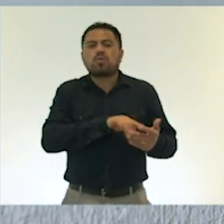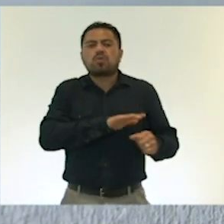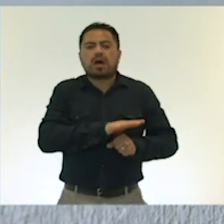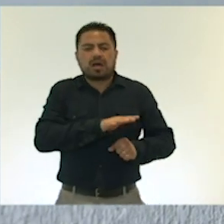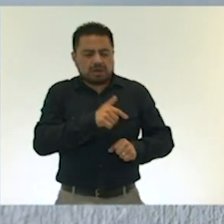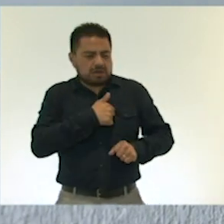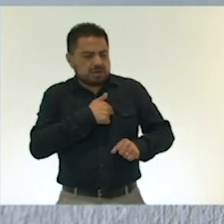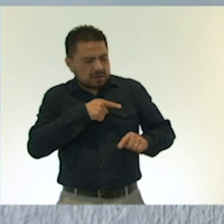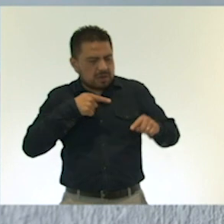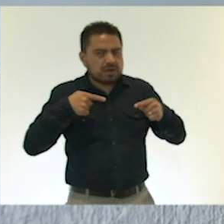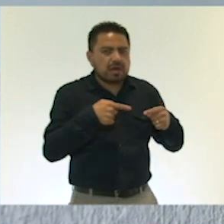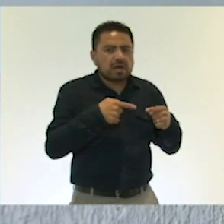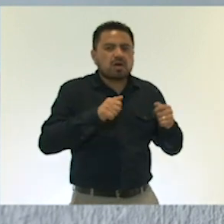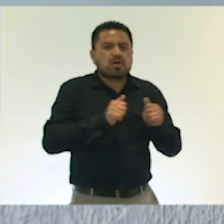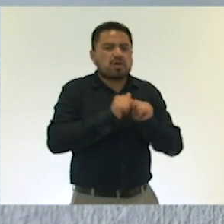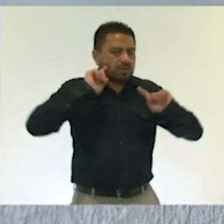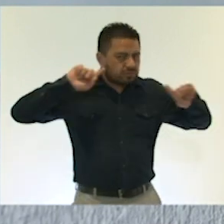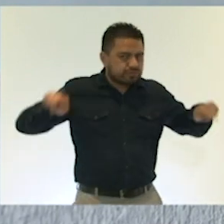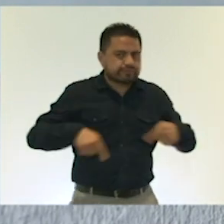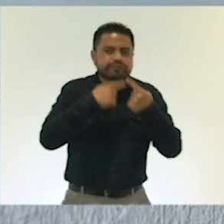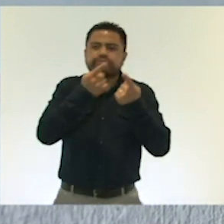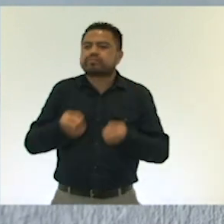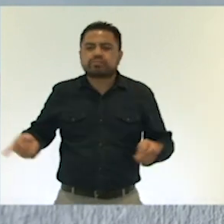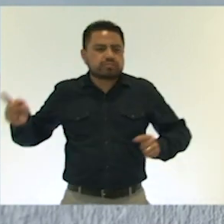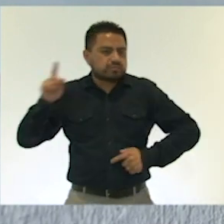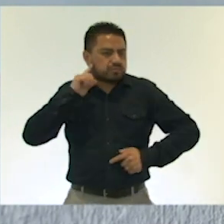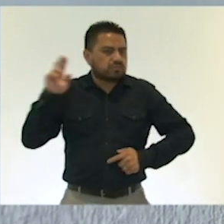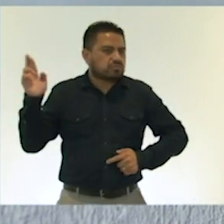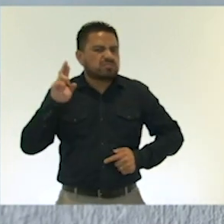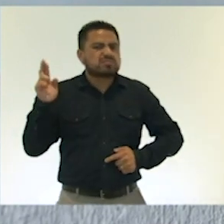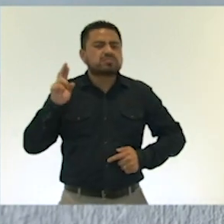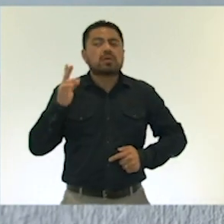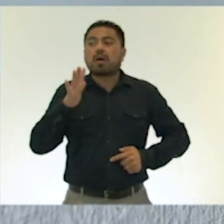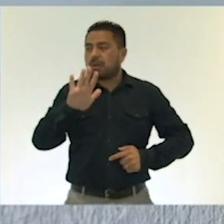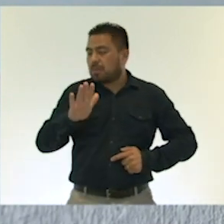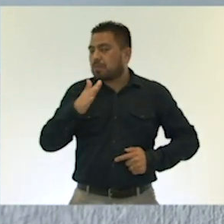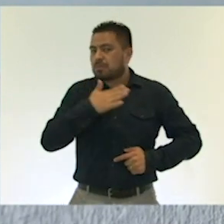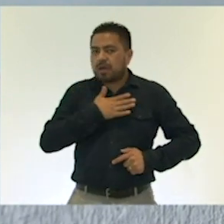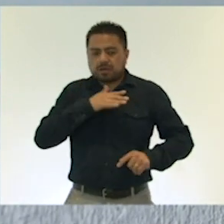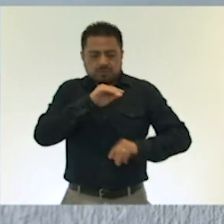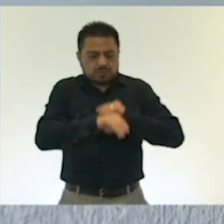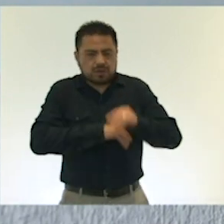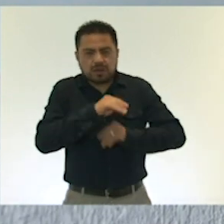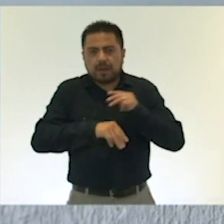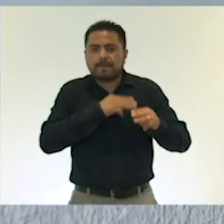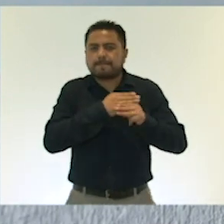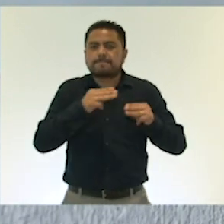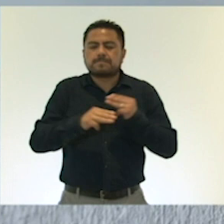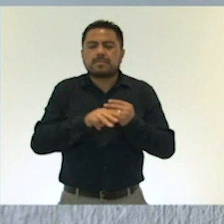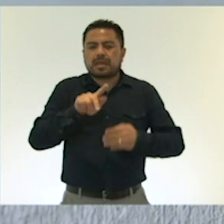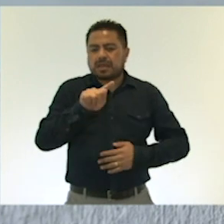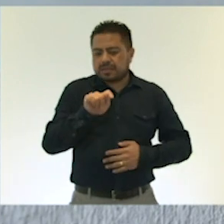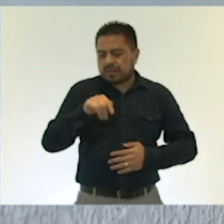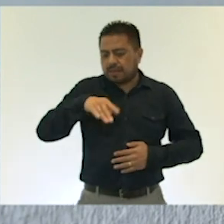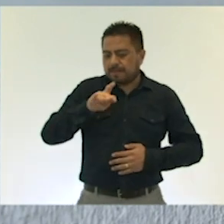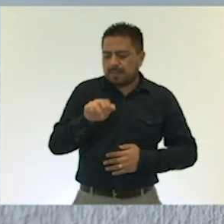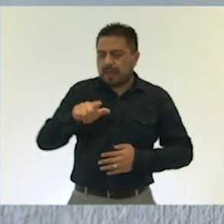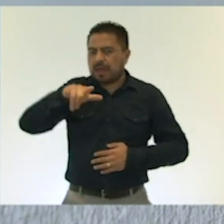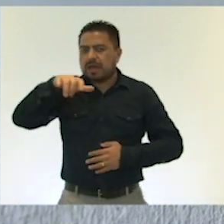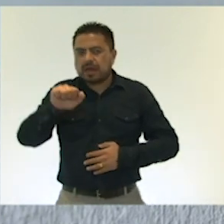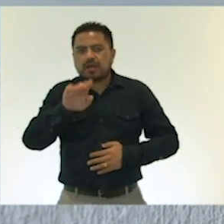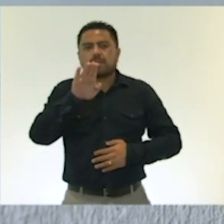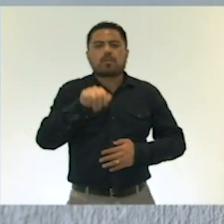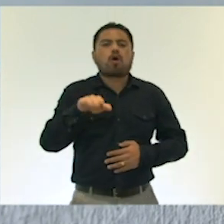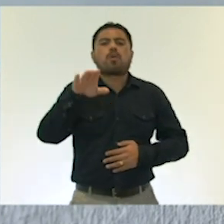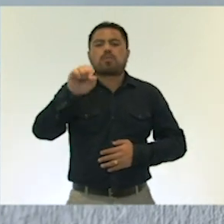dedico yo, que es la percusión orquestal, pues bueno, los instrumentos básicos son los timbales, la tarola, el